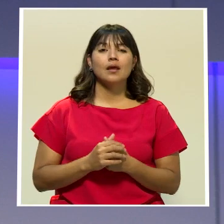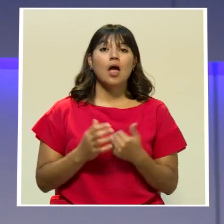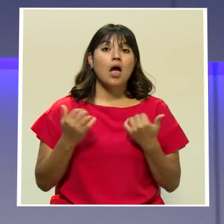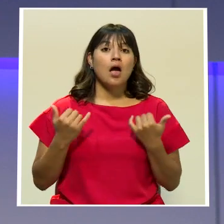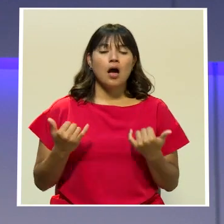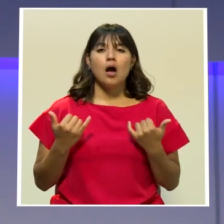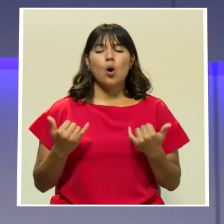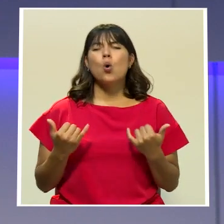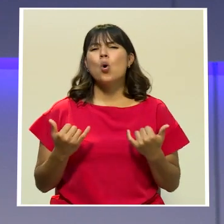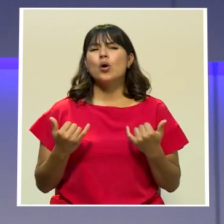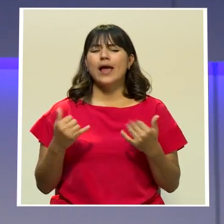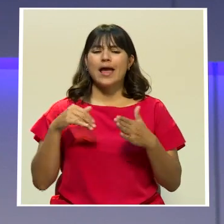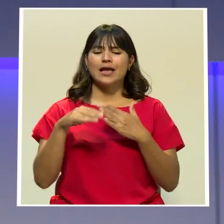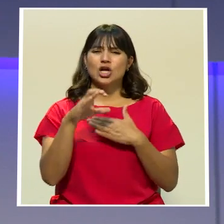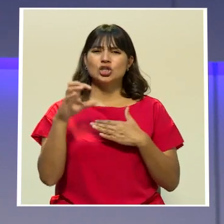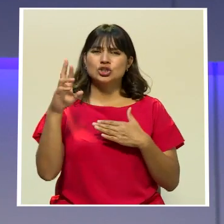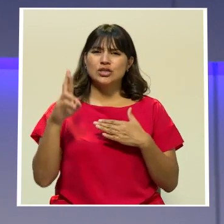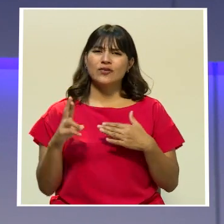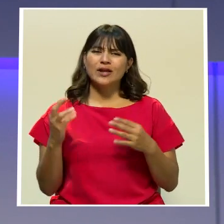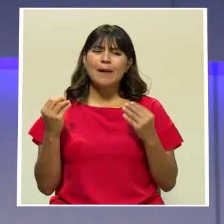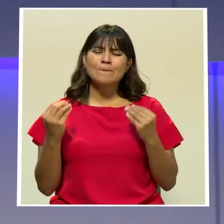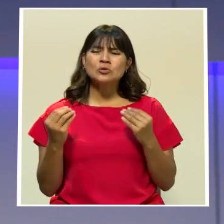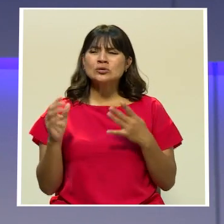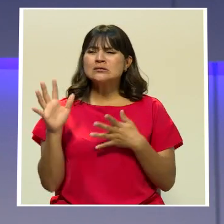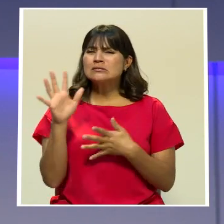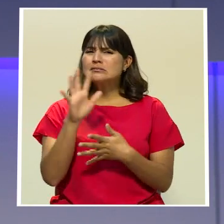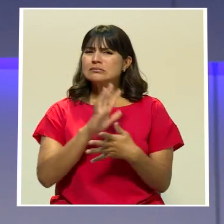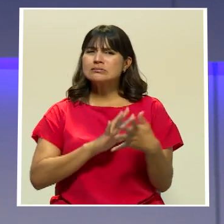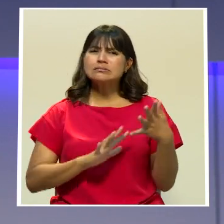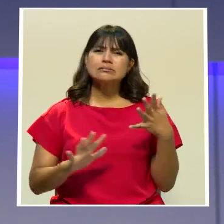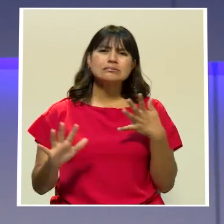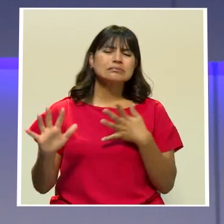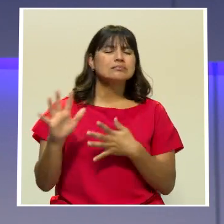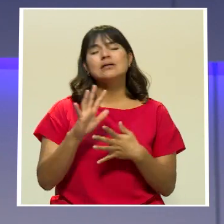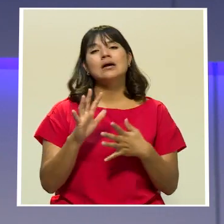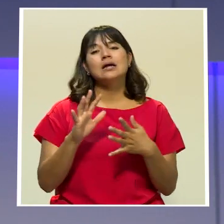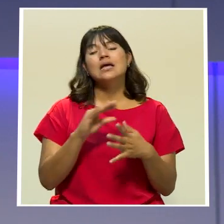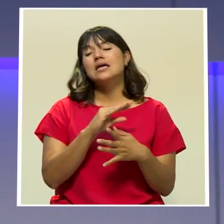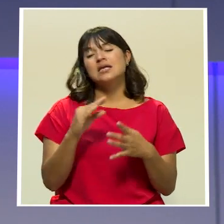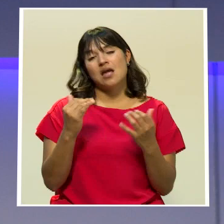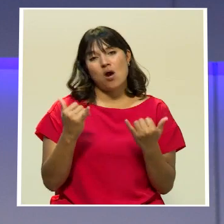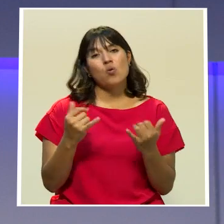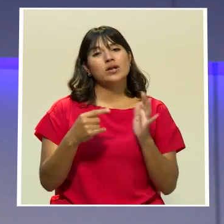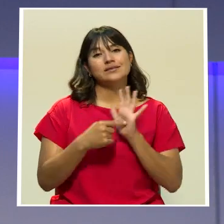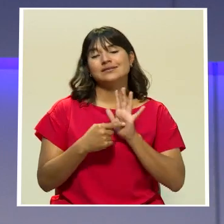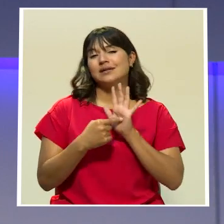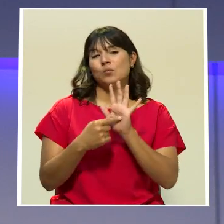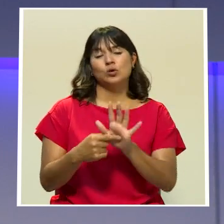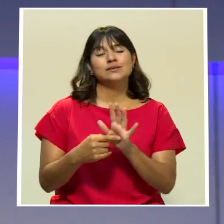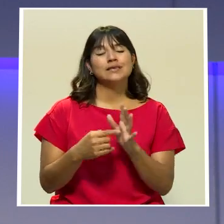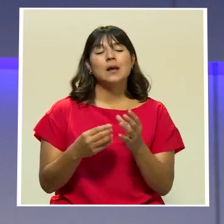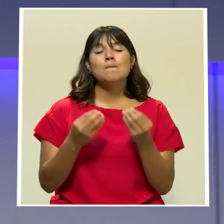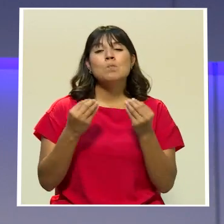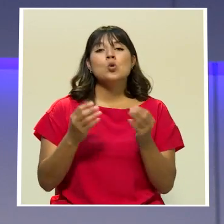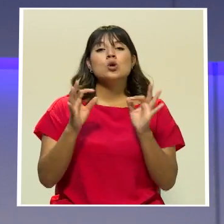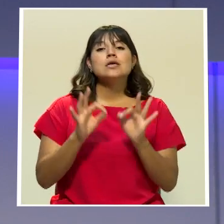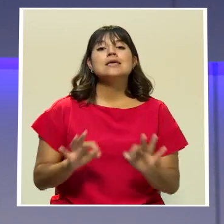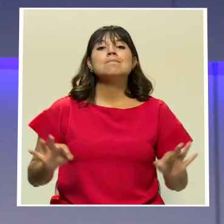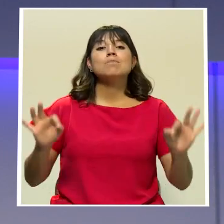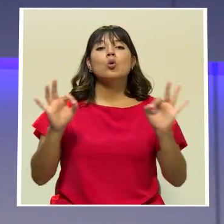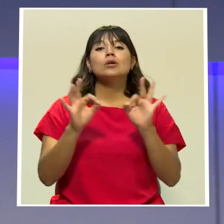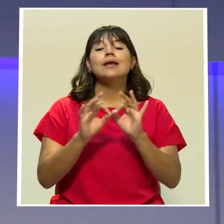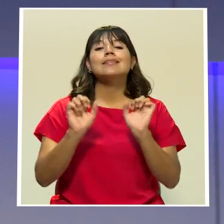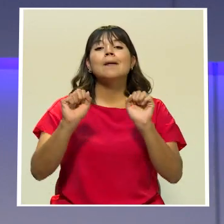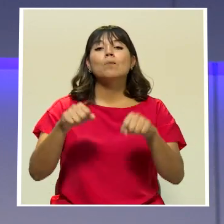días de convulsión en Costa Rica se evidencia más que nunca la importancia de los